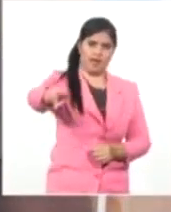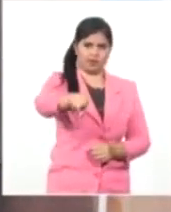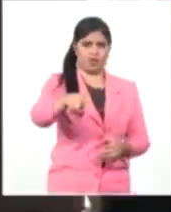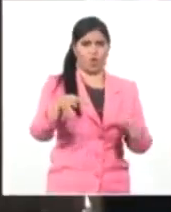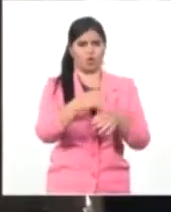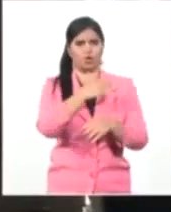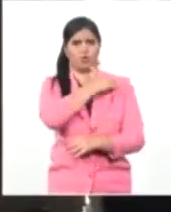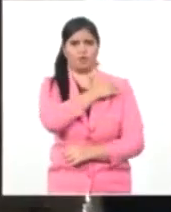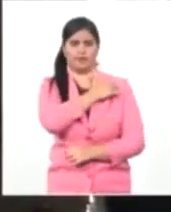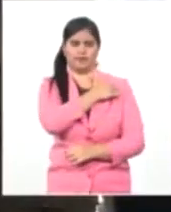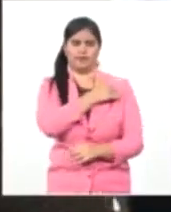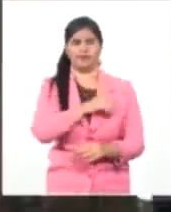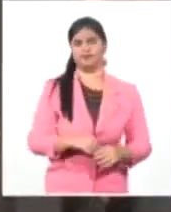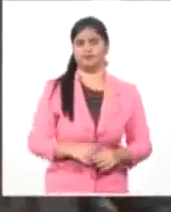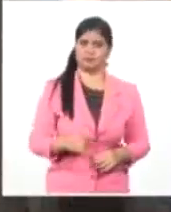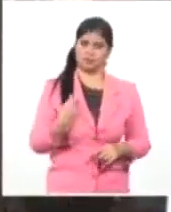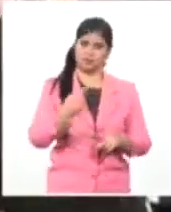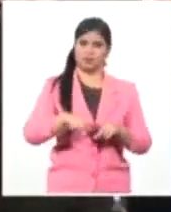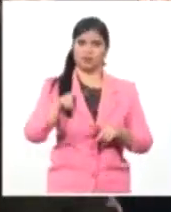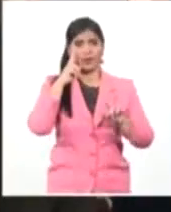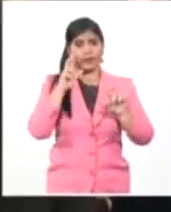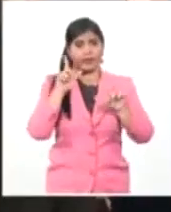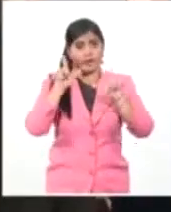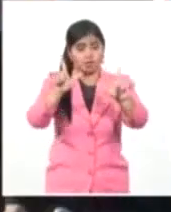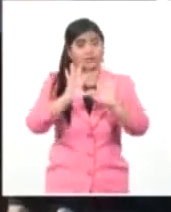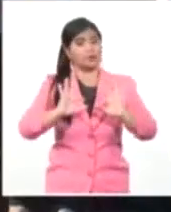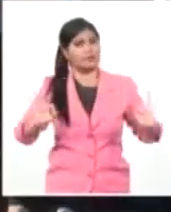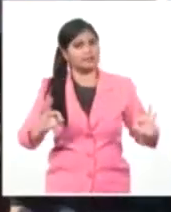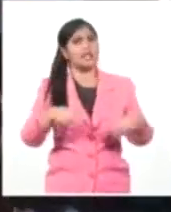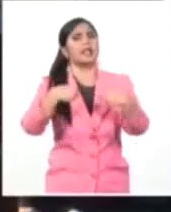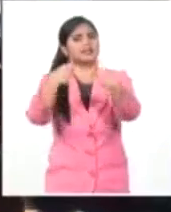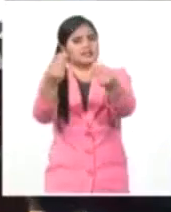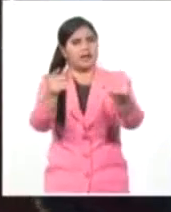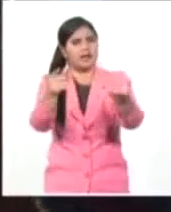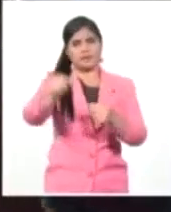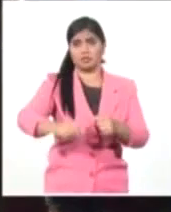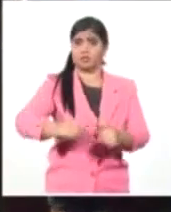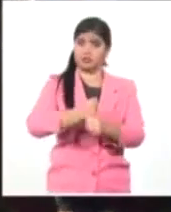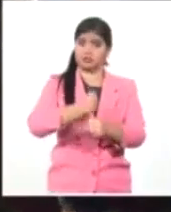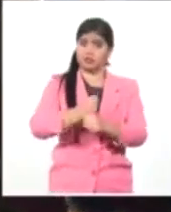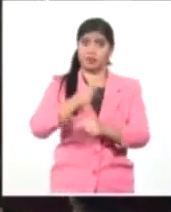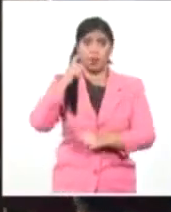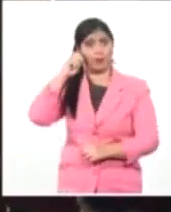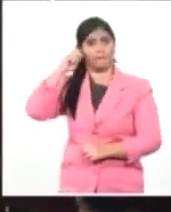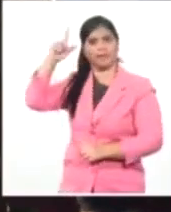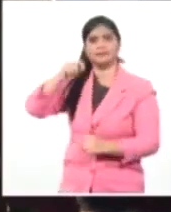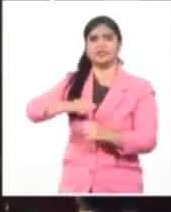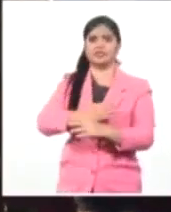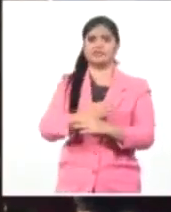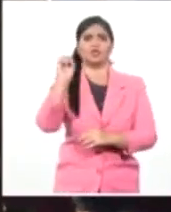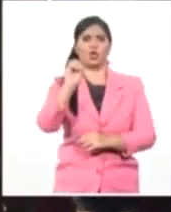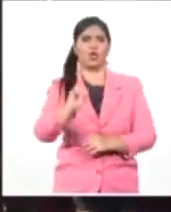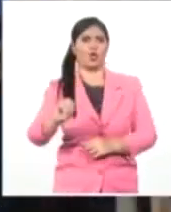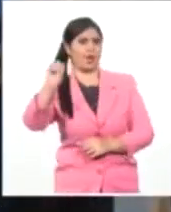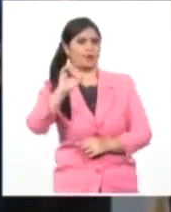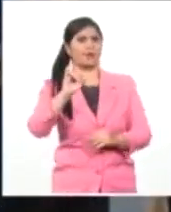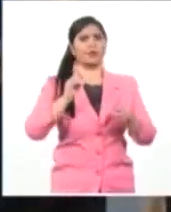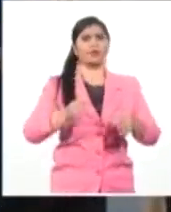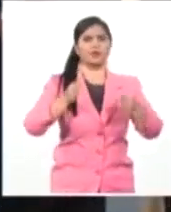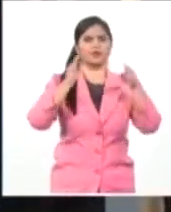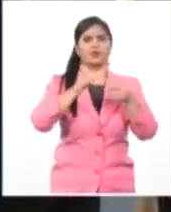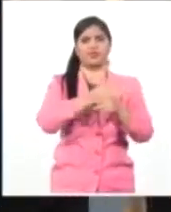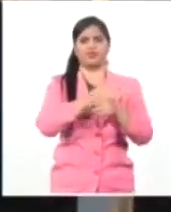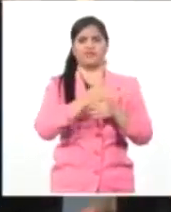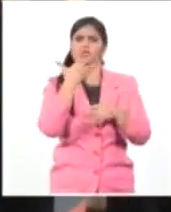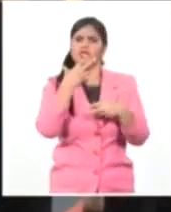Distinguido. También se entregaron diplomas por su labor sobresaliente a varias instituciones a nombre del ministro